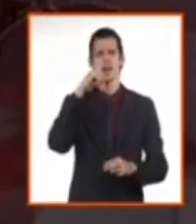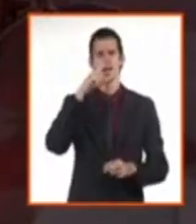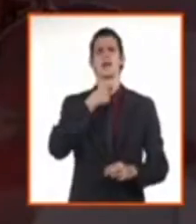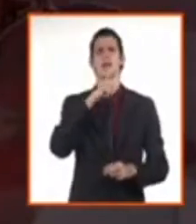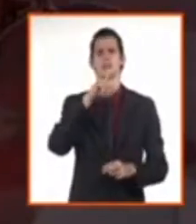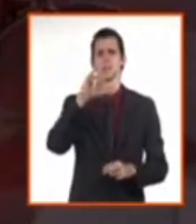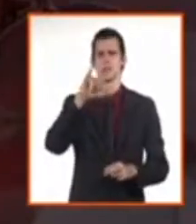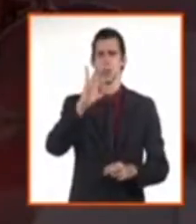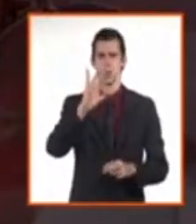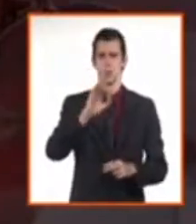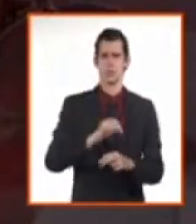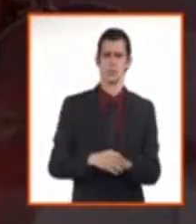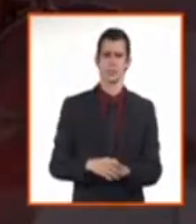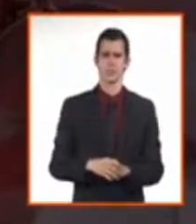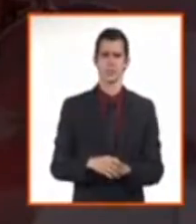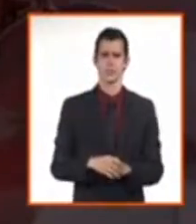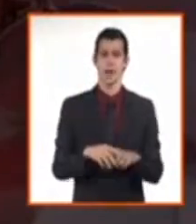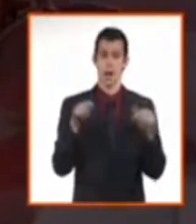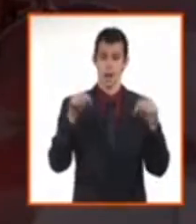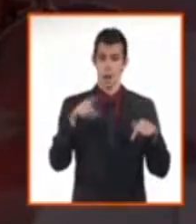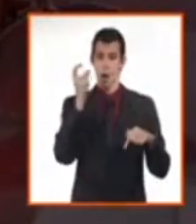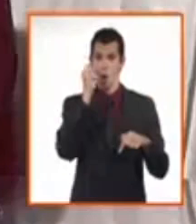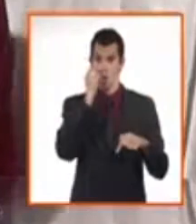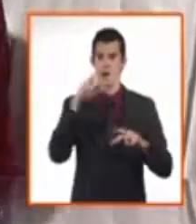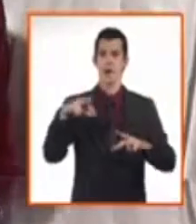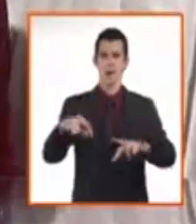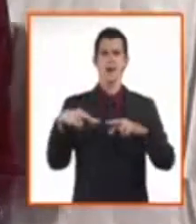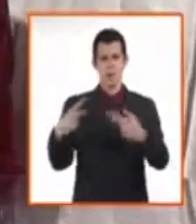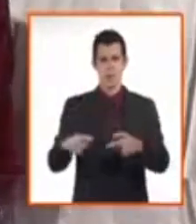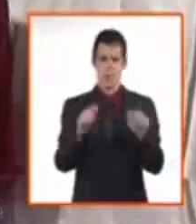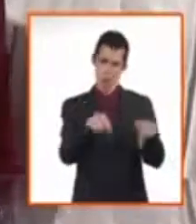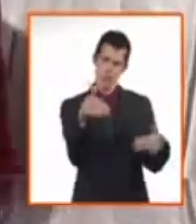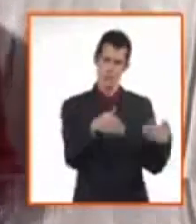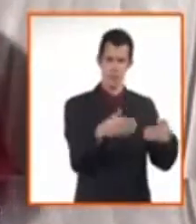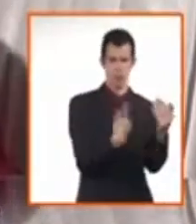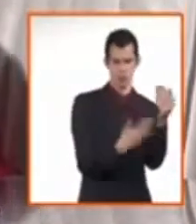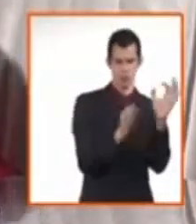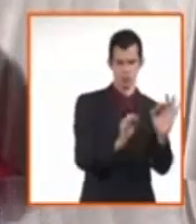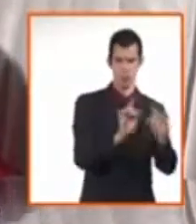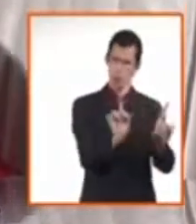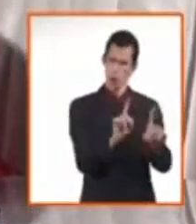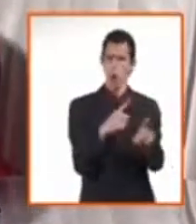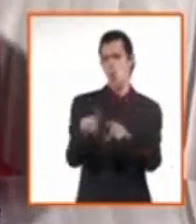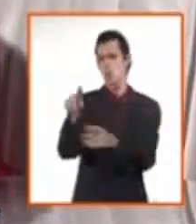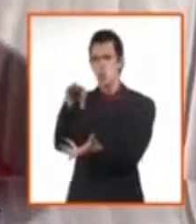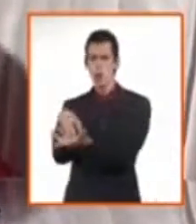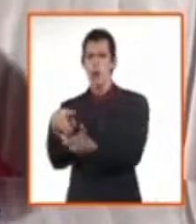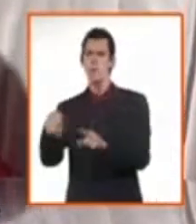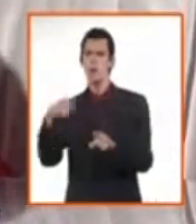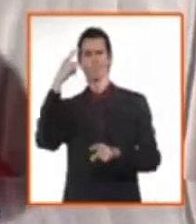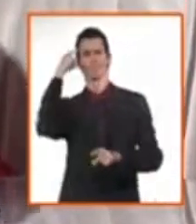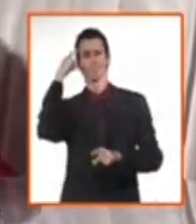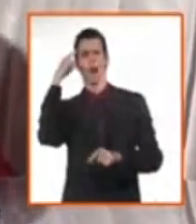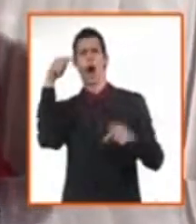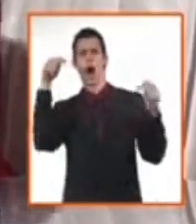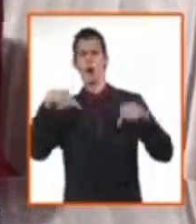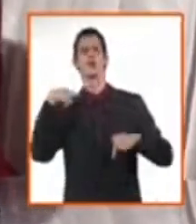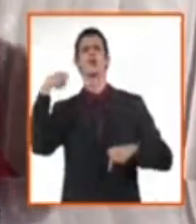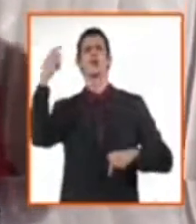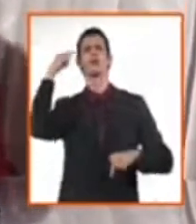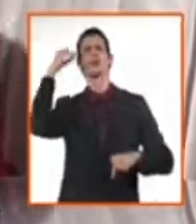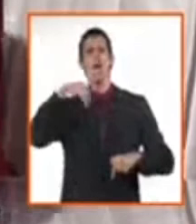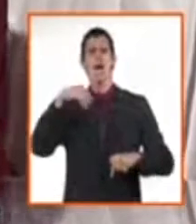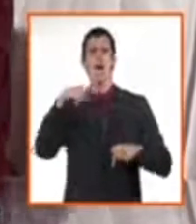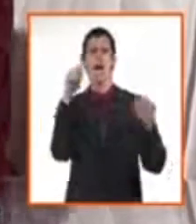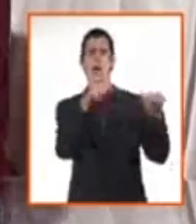la cumbre de los pueblos está ocurriendo en los ángeles y está ocurriendo simultáneamente en